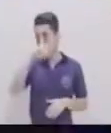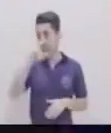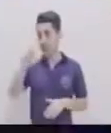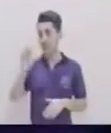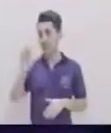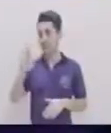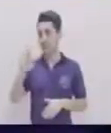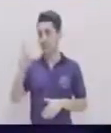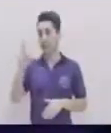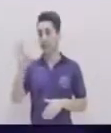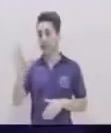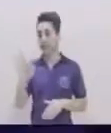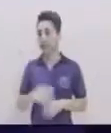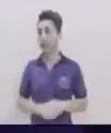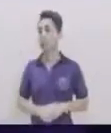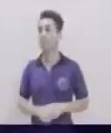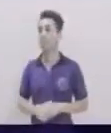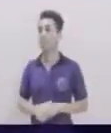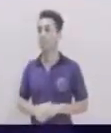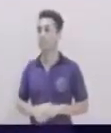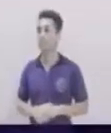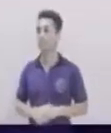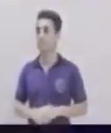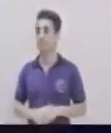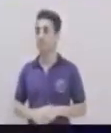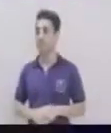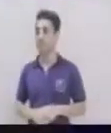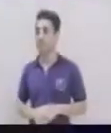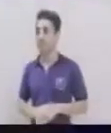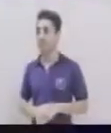Cerdo, hashu.